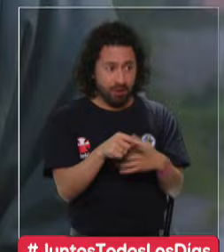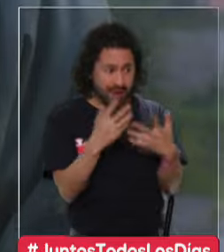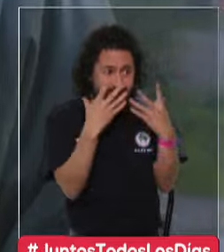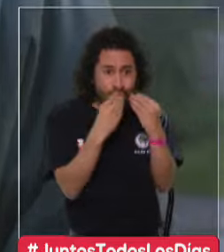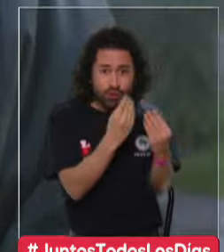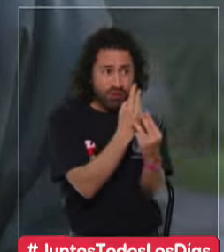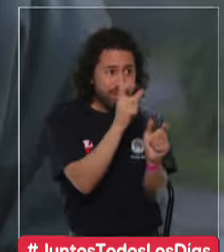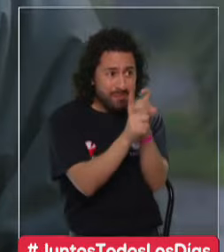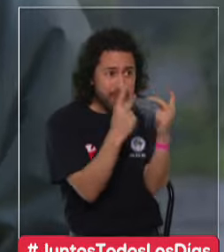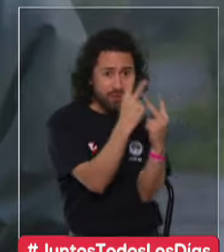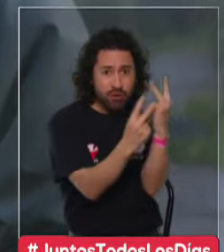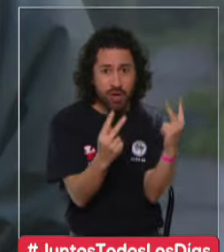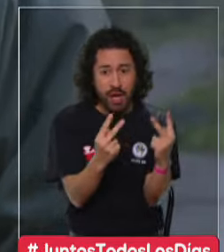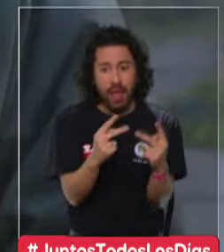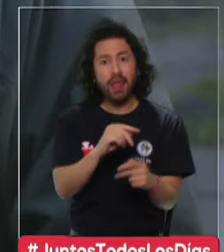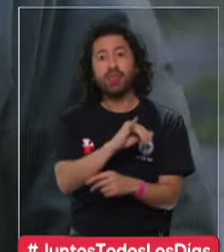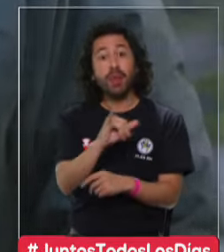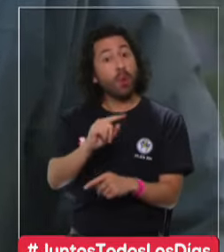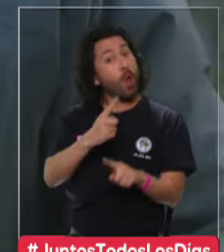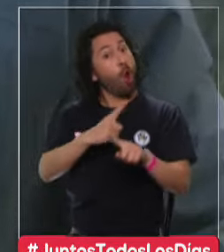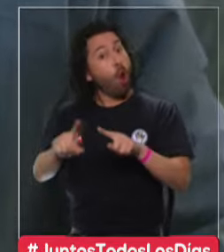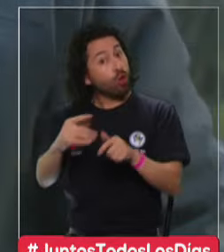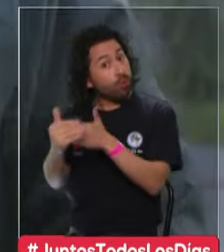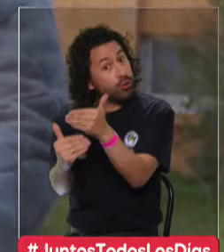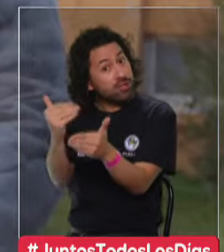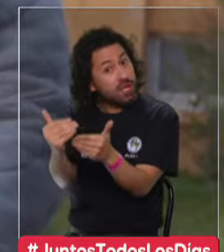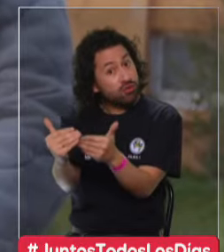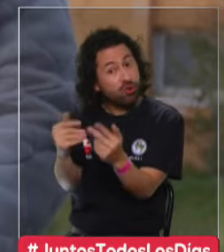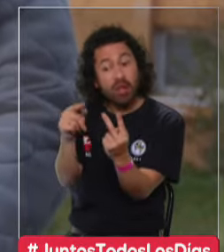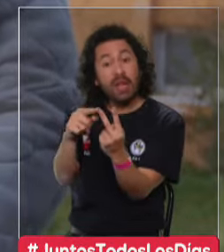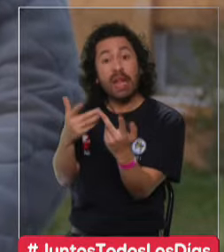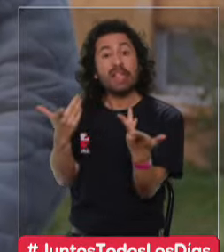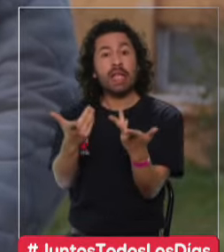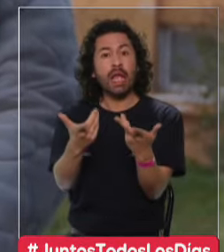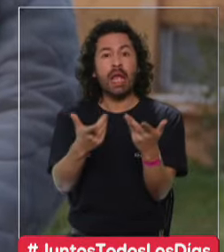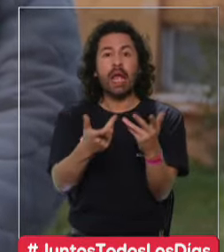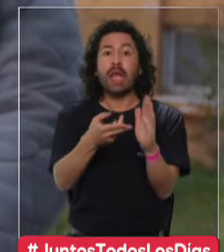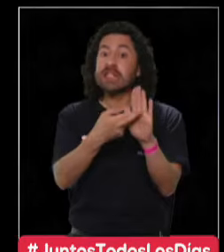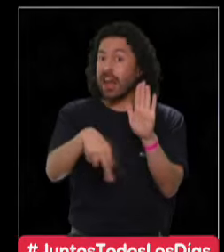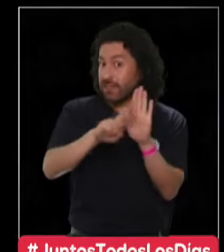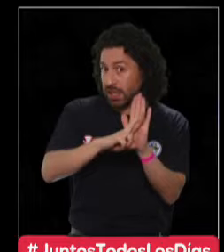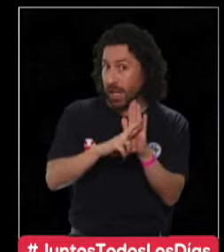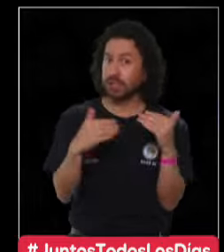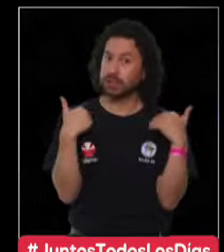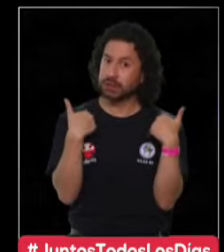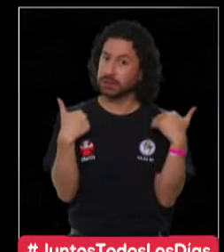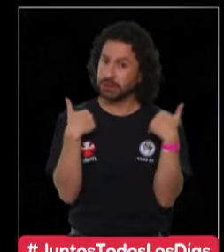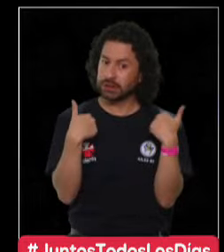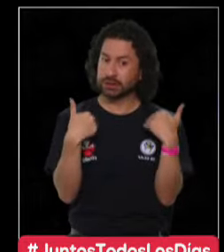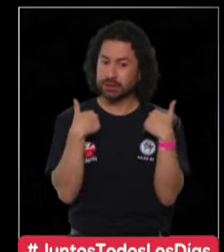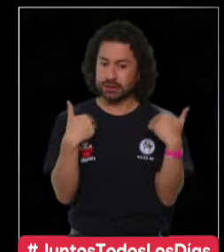Y después de eso ya venía otro proceso, que era el proceso de la rehabilitación.